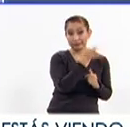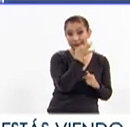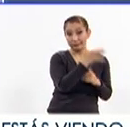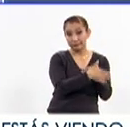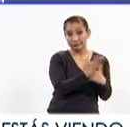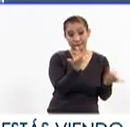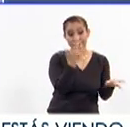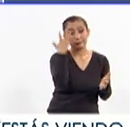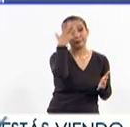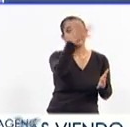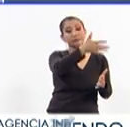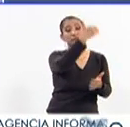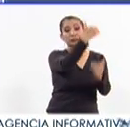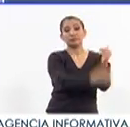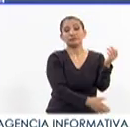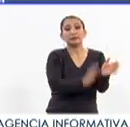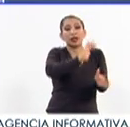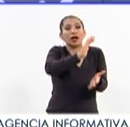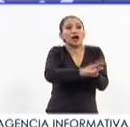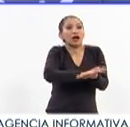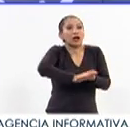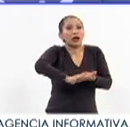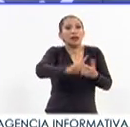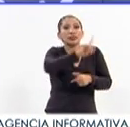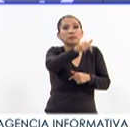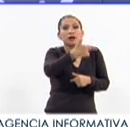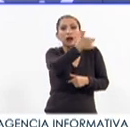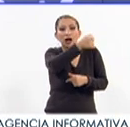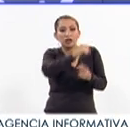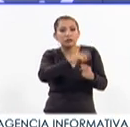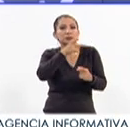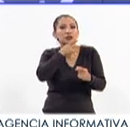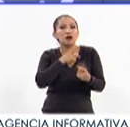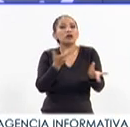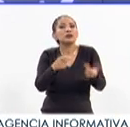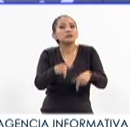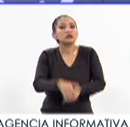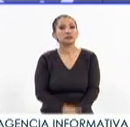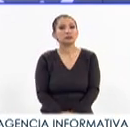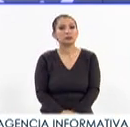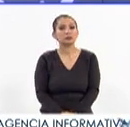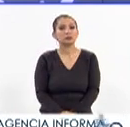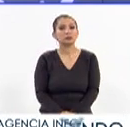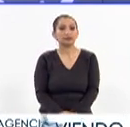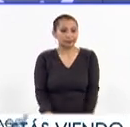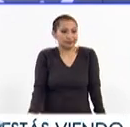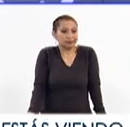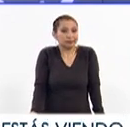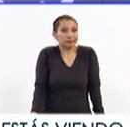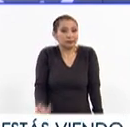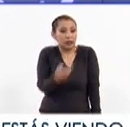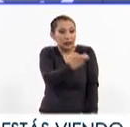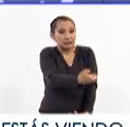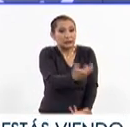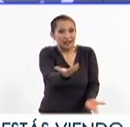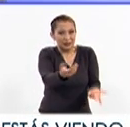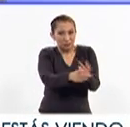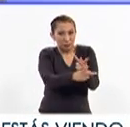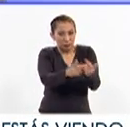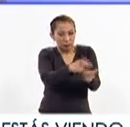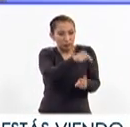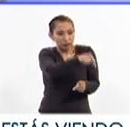es inevitable que se acabe el petróleo, el gas, ¿no? Es un recurso